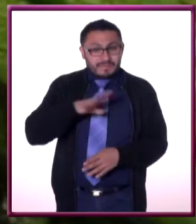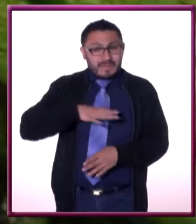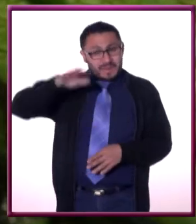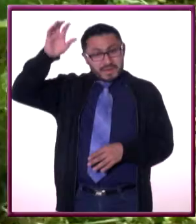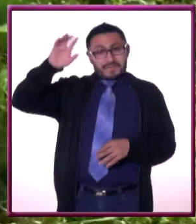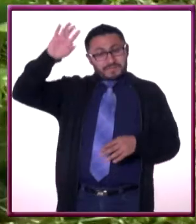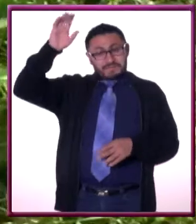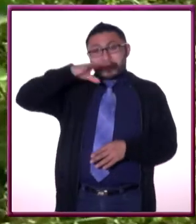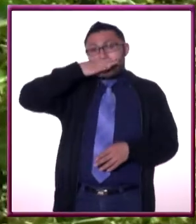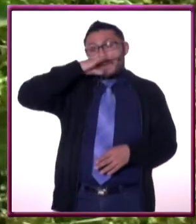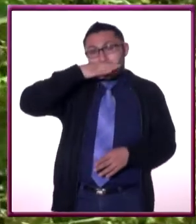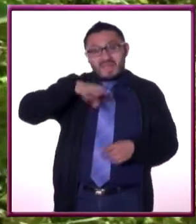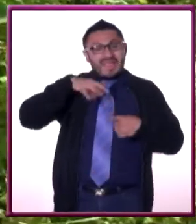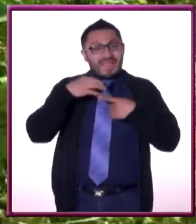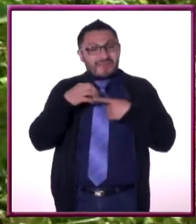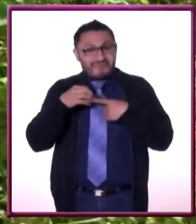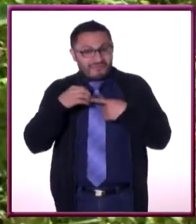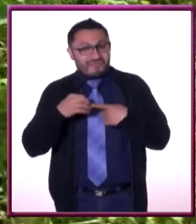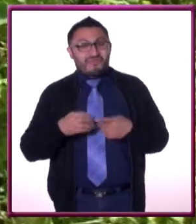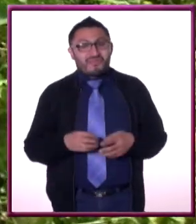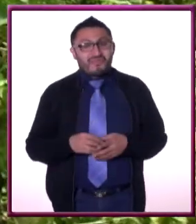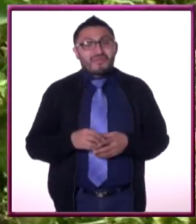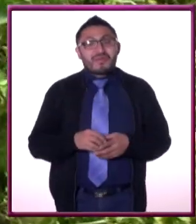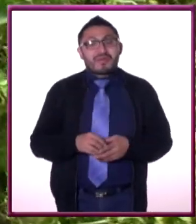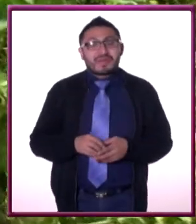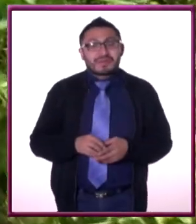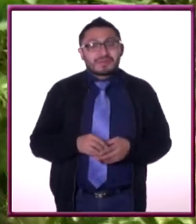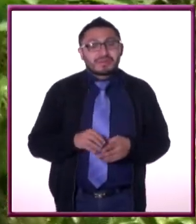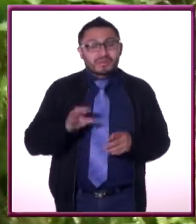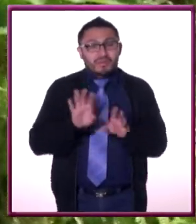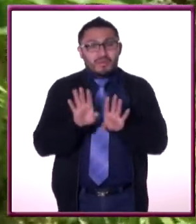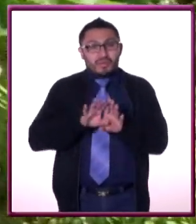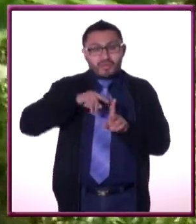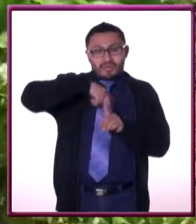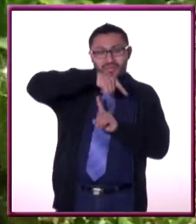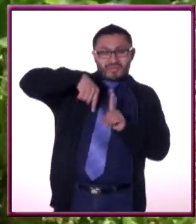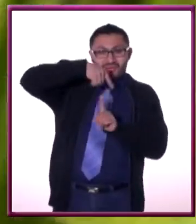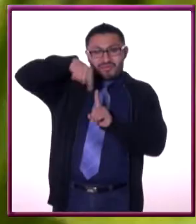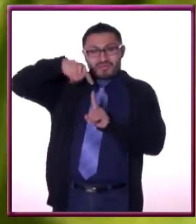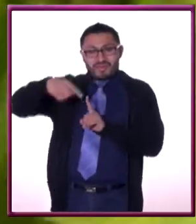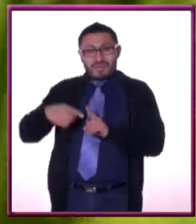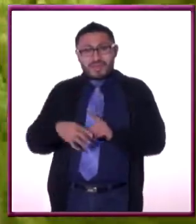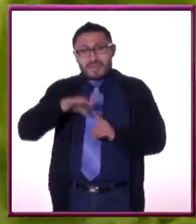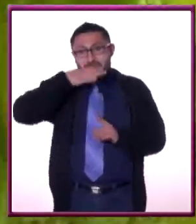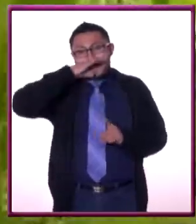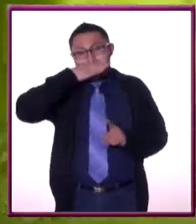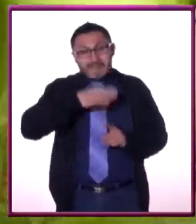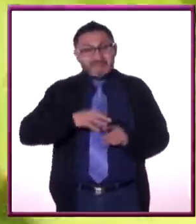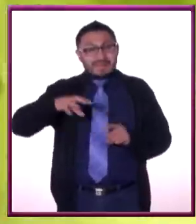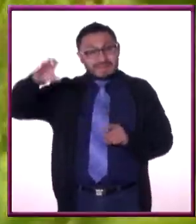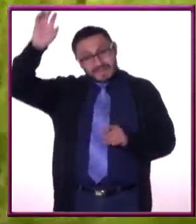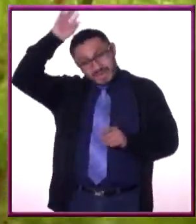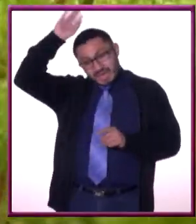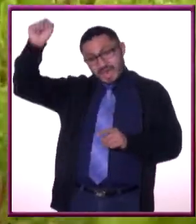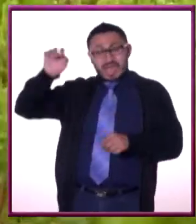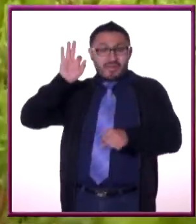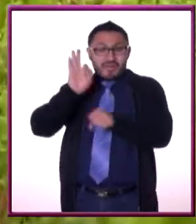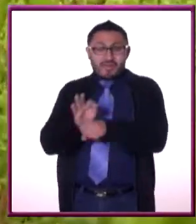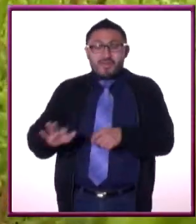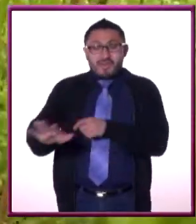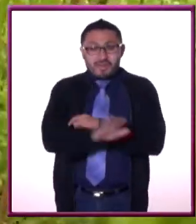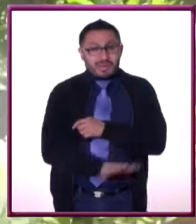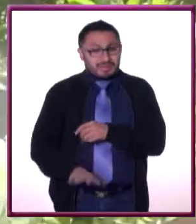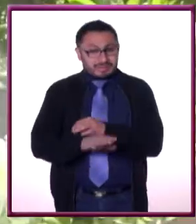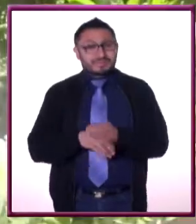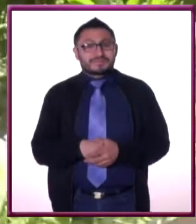el maíz y luego el frijol que está creciendo, aquellos que son enredaderos encima del maíz, y luego la calabaza que está protegiendo al